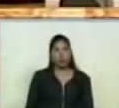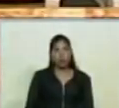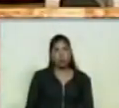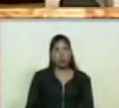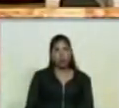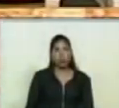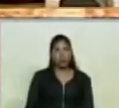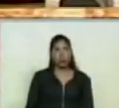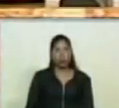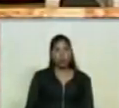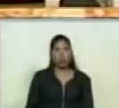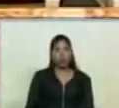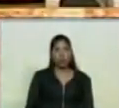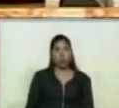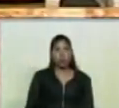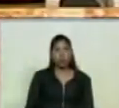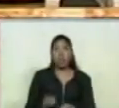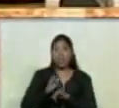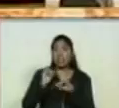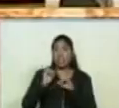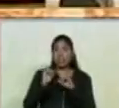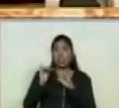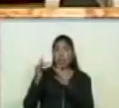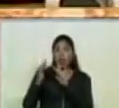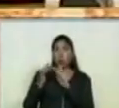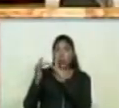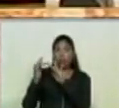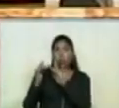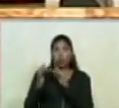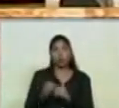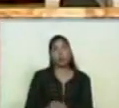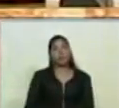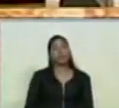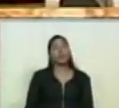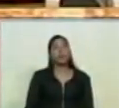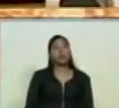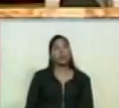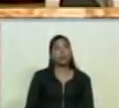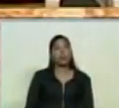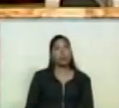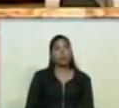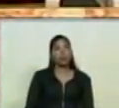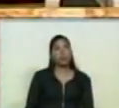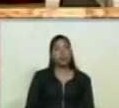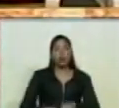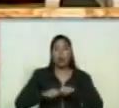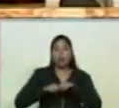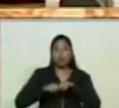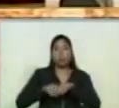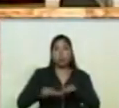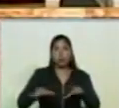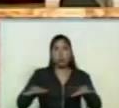un tercer pase. Está listo el equinoccio, ya pasó el equinoccio. Territorio del despliegue ha sido abordados, han sido